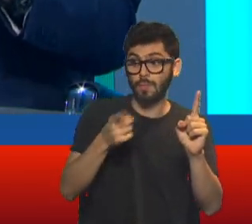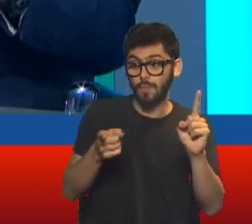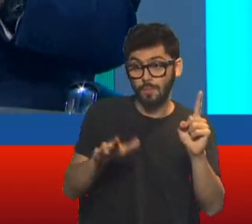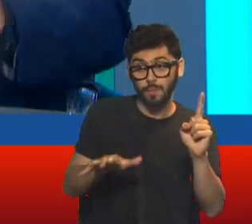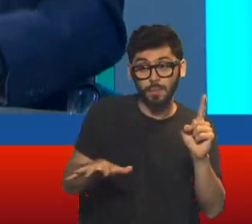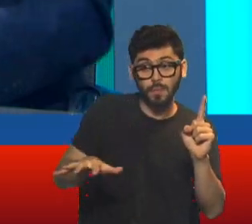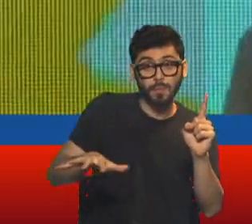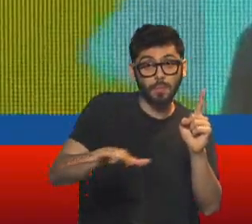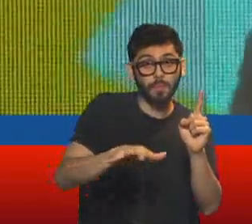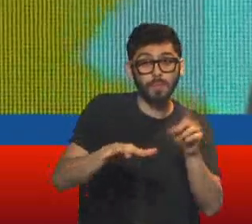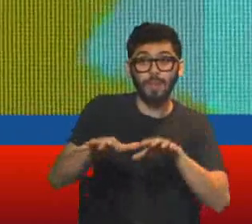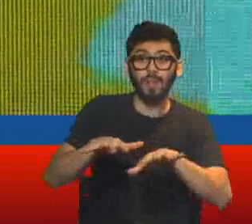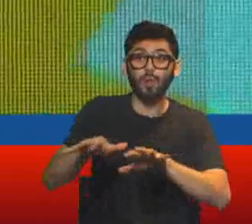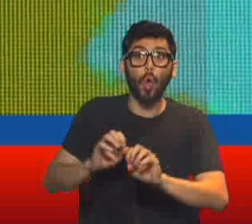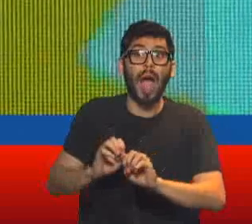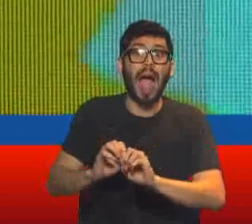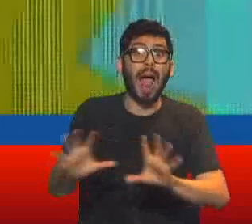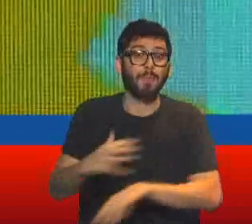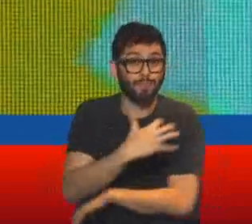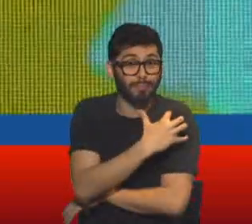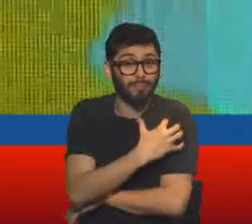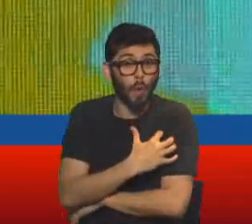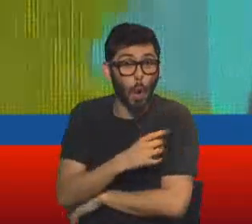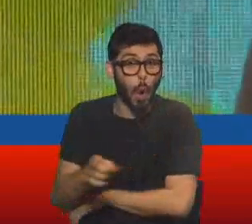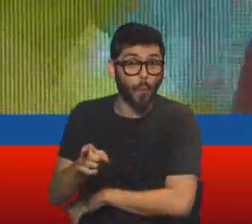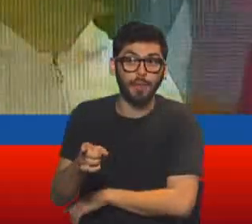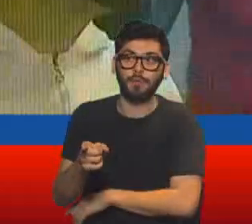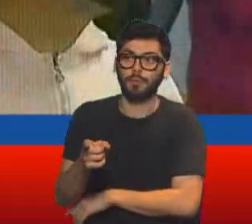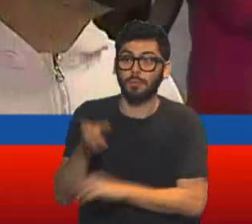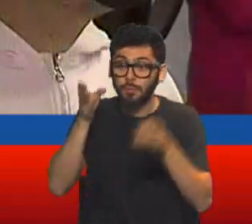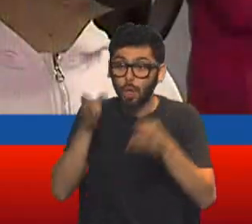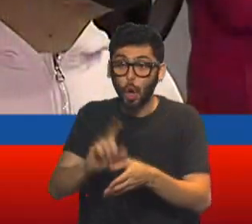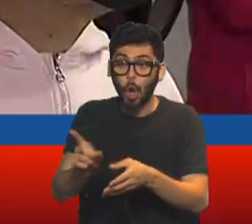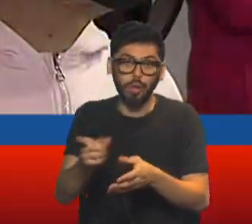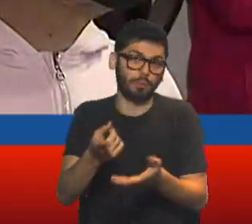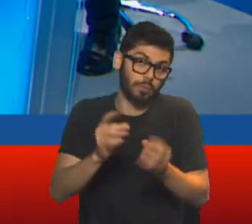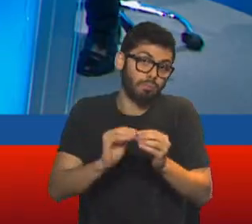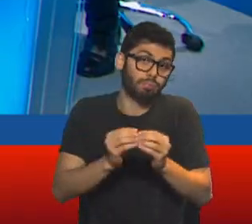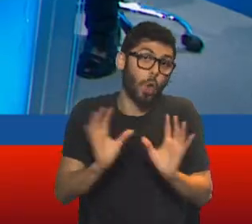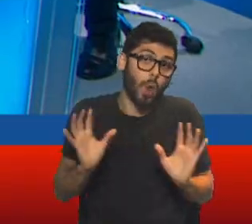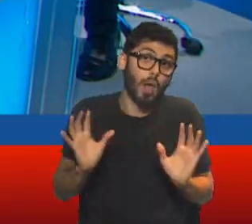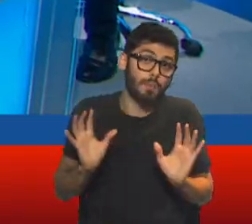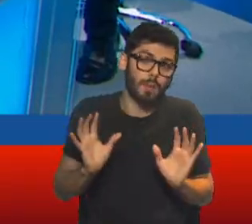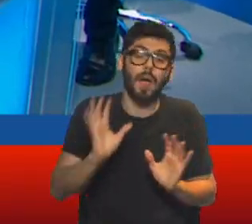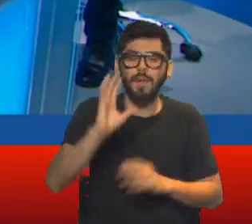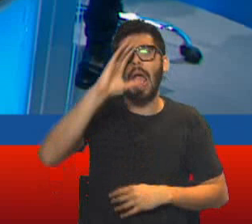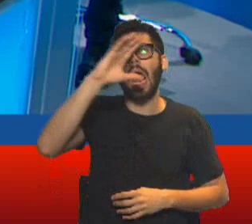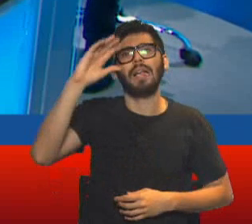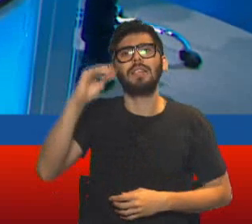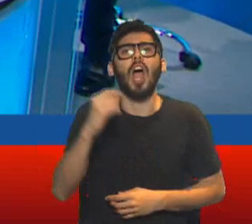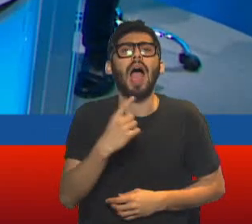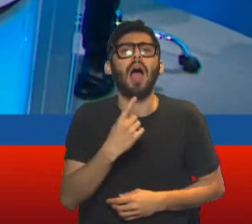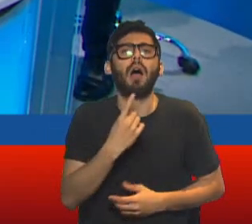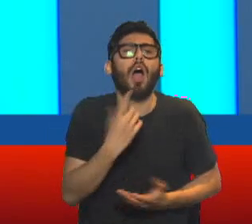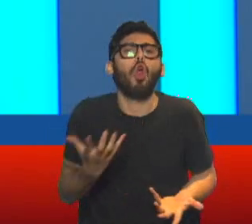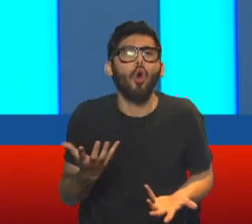atención a la gravísima situación de pobreza que viven muchos compatriotas, estamos en un problema muy serio. ¿Qué dijo Cristina? ¿Qué dijo